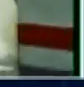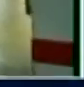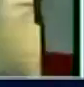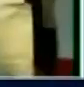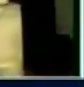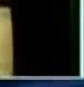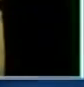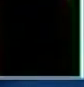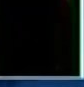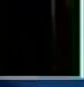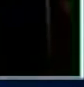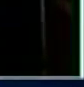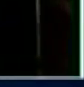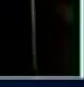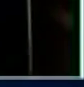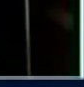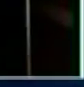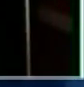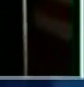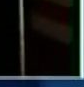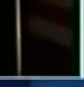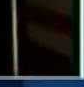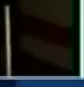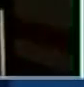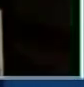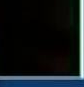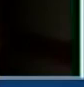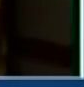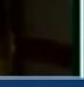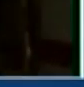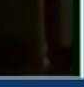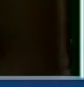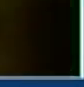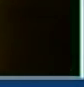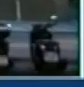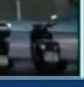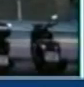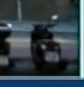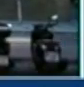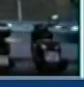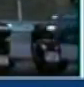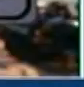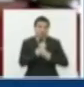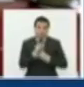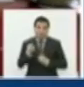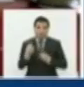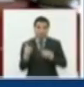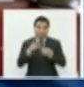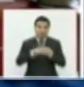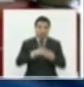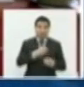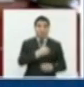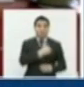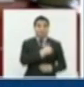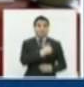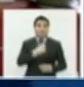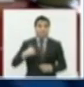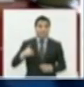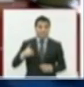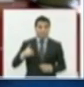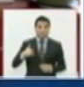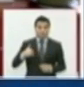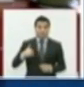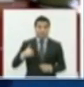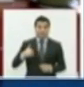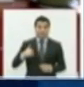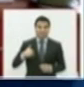INE está poniendo tanto énfasis en fortalecer la fiscalización. Un tercer punto y termino. En el caso de compra y coacción